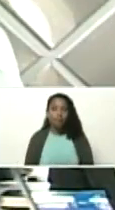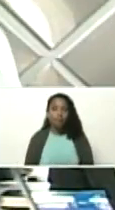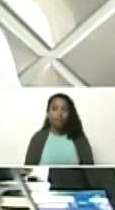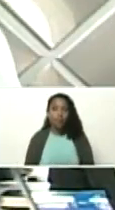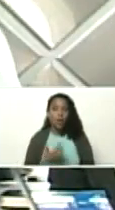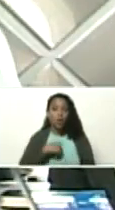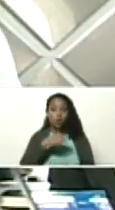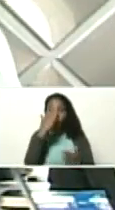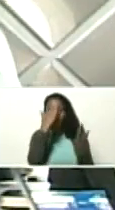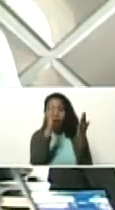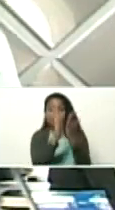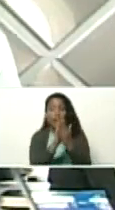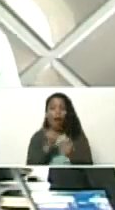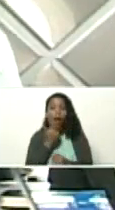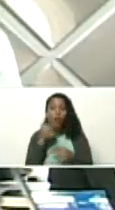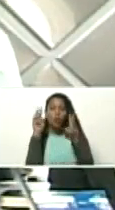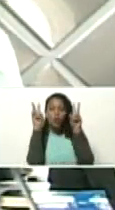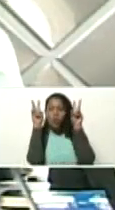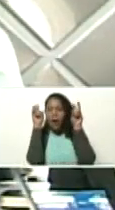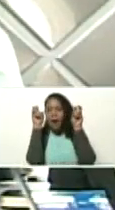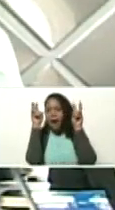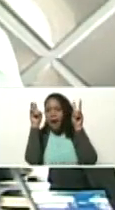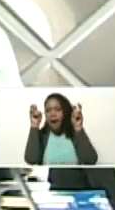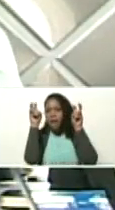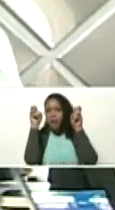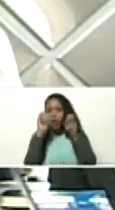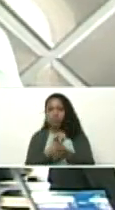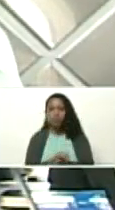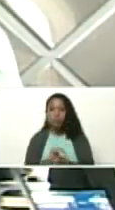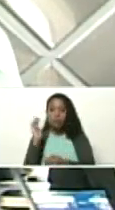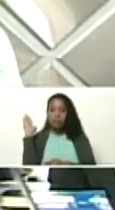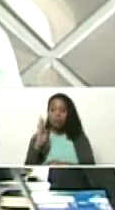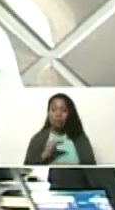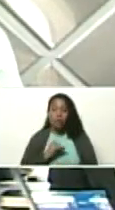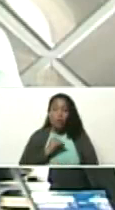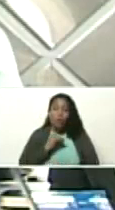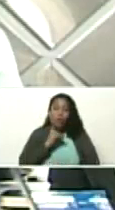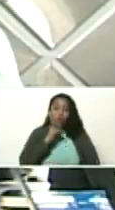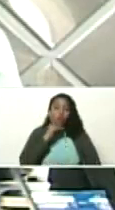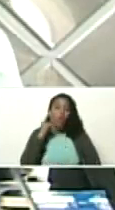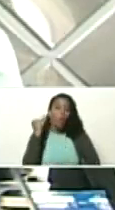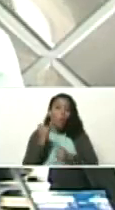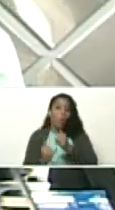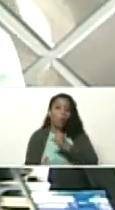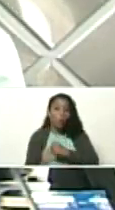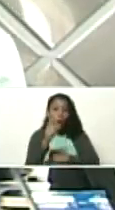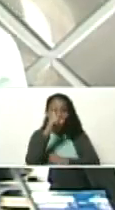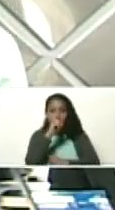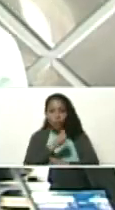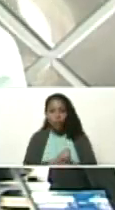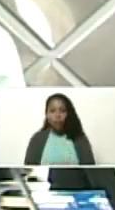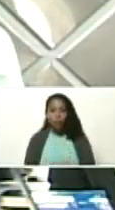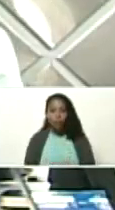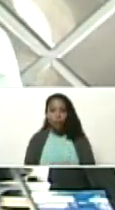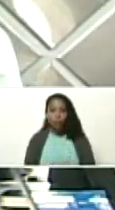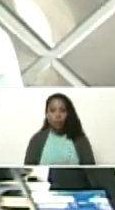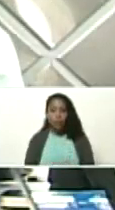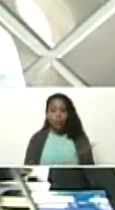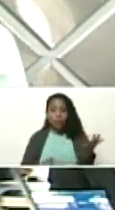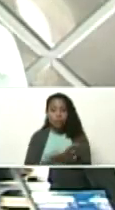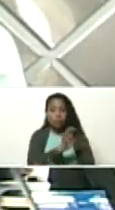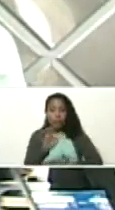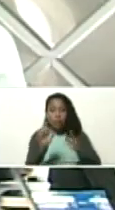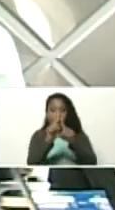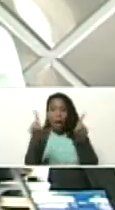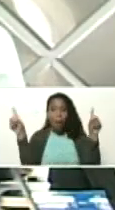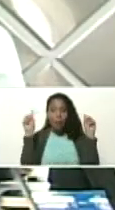Estamos enfrentando algo nuevo que se ha venido acumulando en los últimos años. La crisis climática